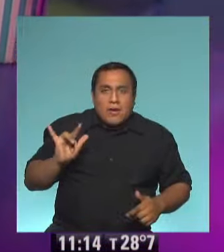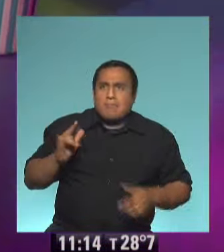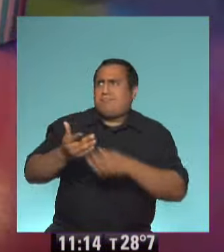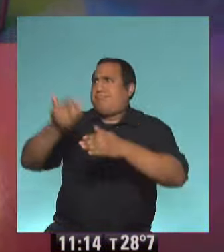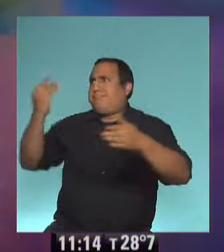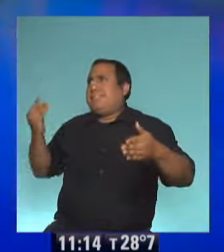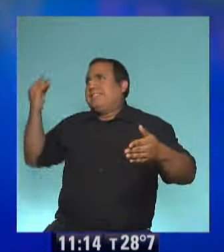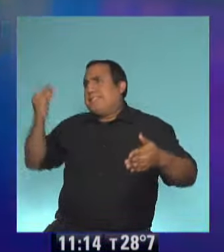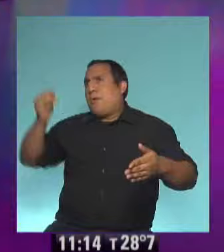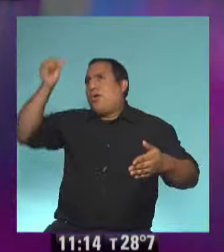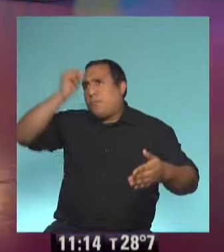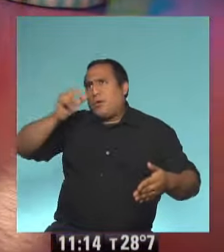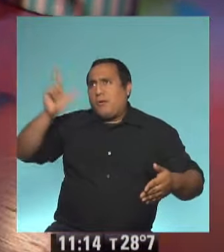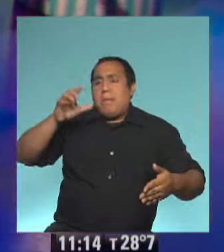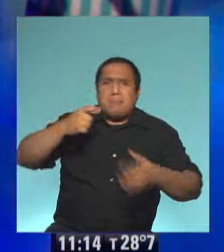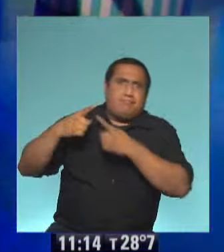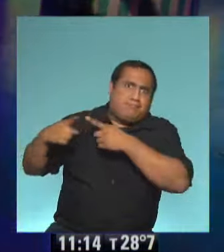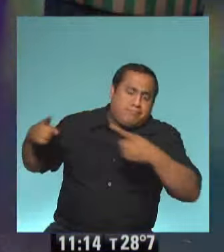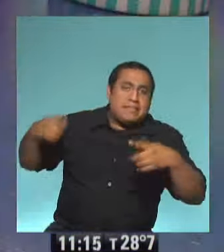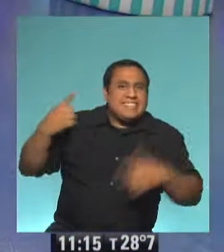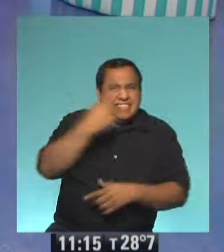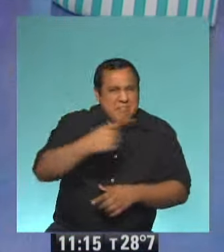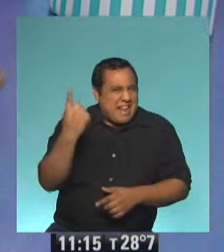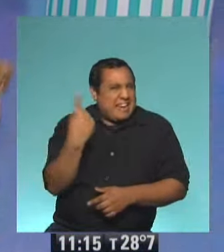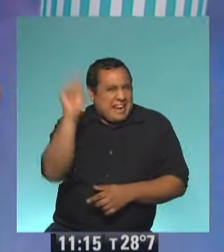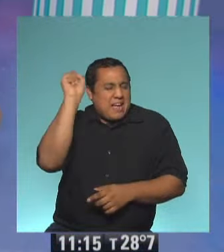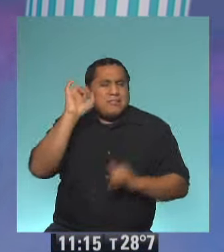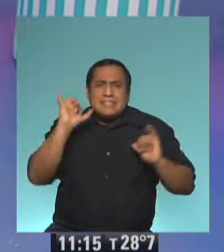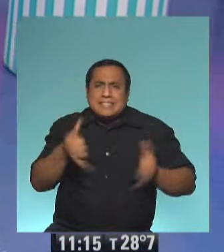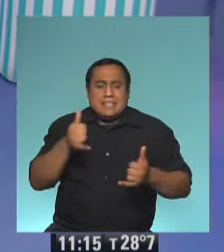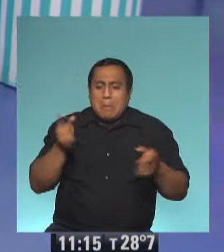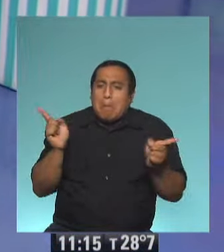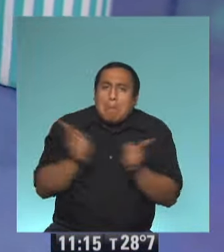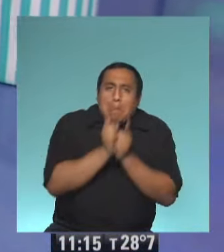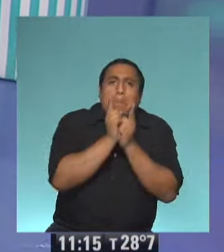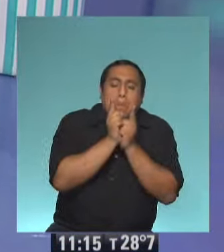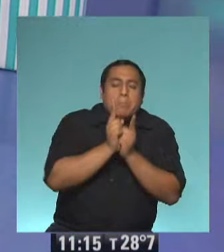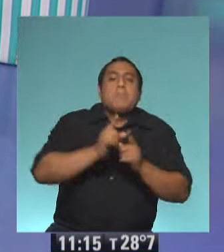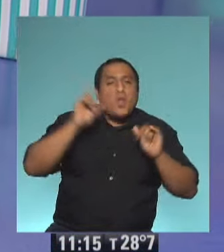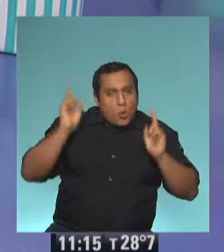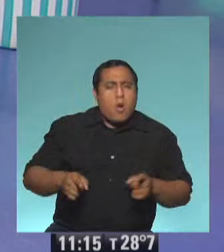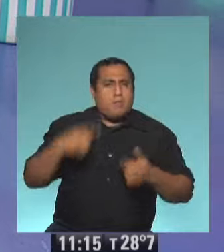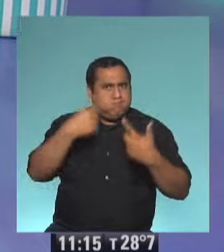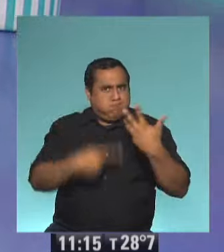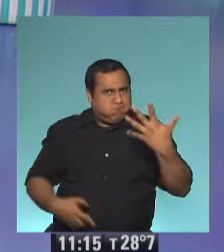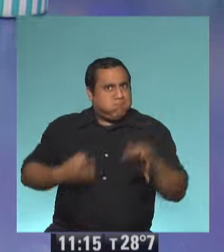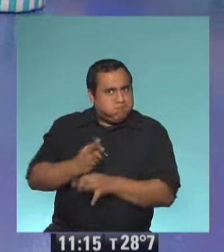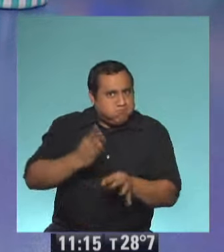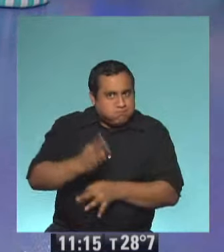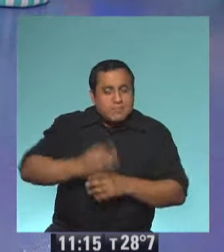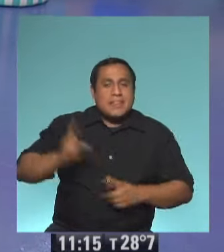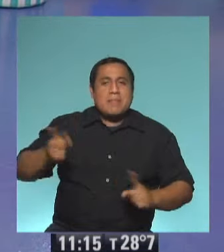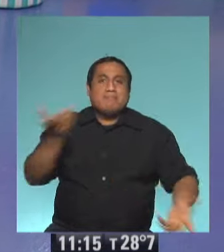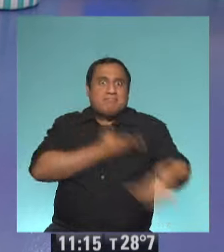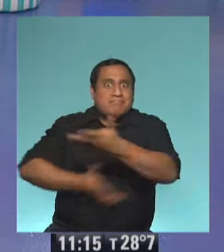fin de larguísimo. Qué semana extraña, ¿no? Sí, ¿no? Nos quedó más cortita, pero igual tenemos un montón de contenido y muchas ganas de compartir